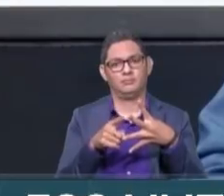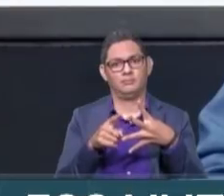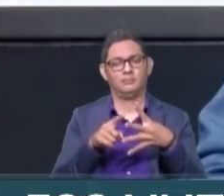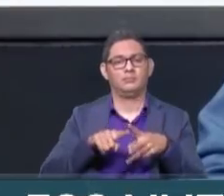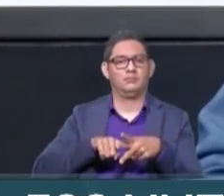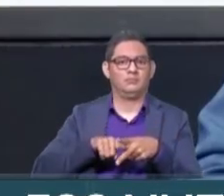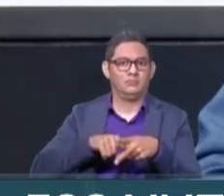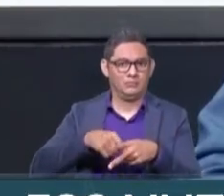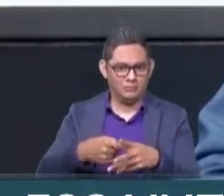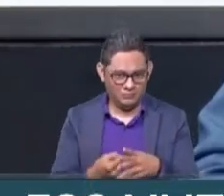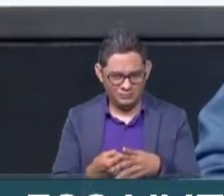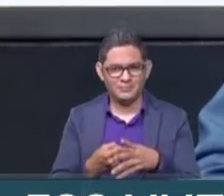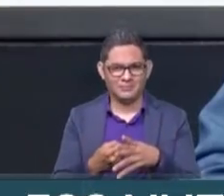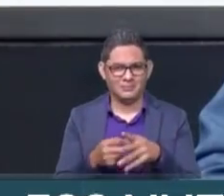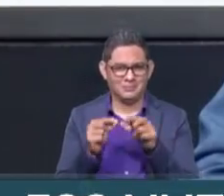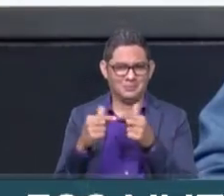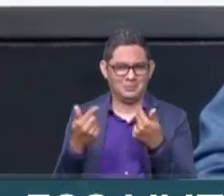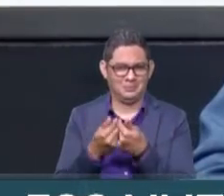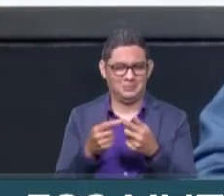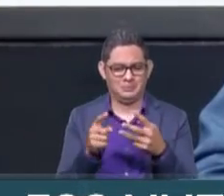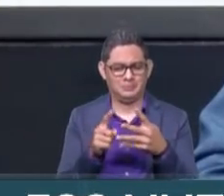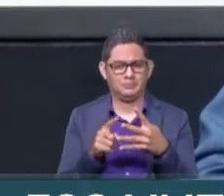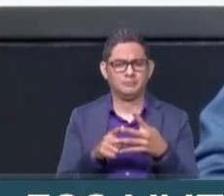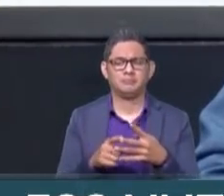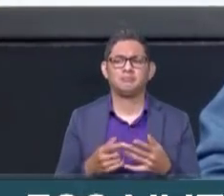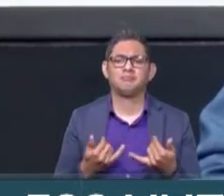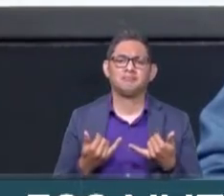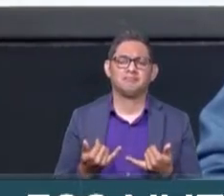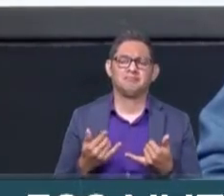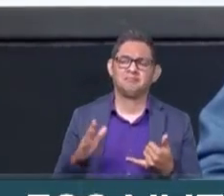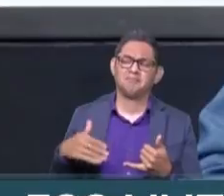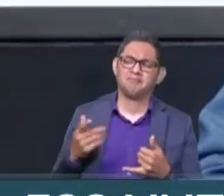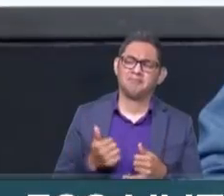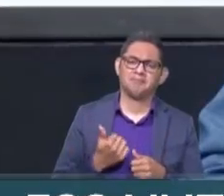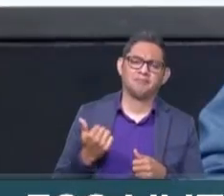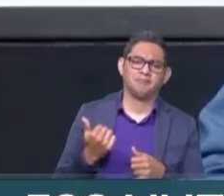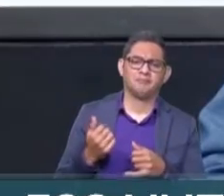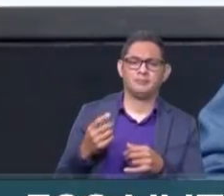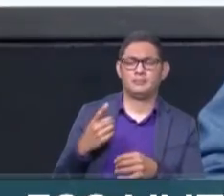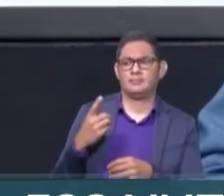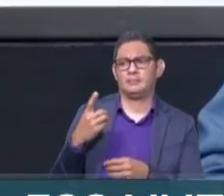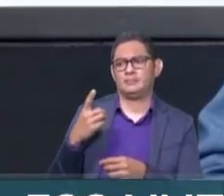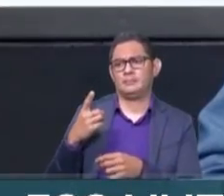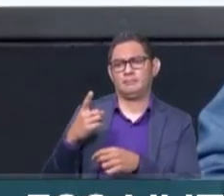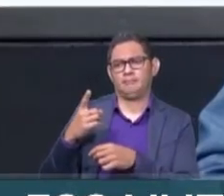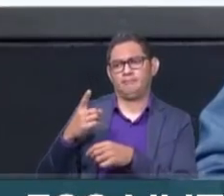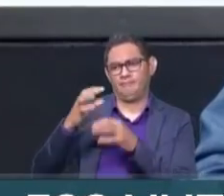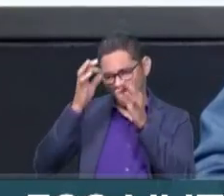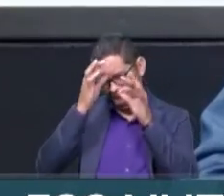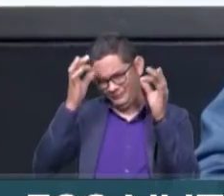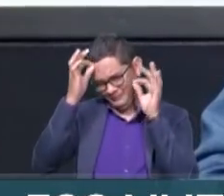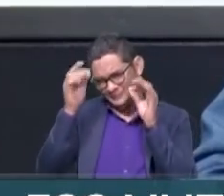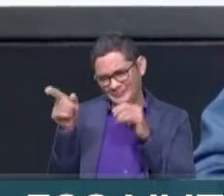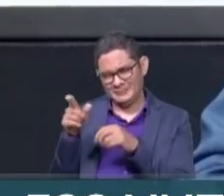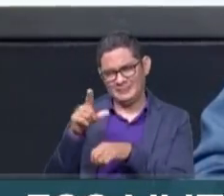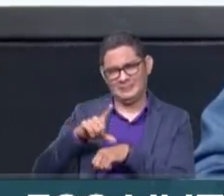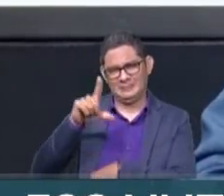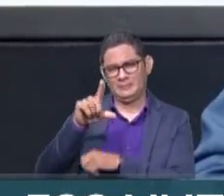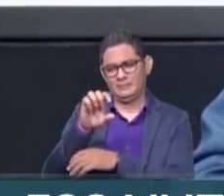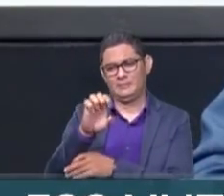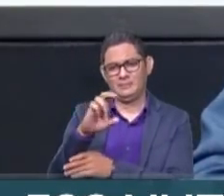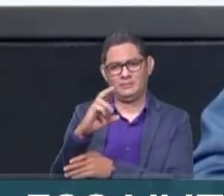lo cual nos explicará con más detalles la licenciada